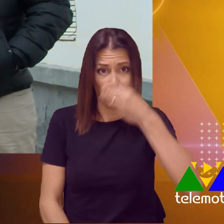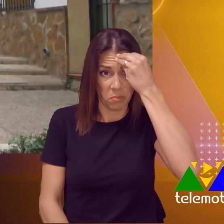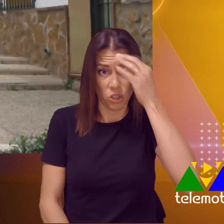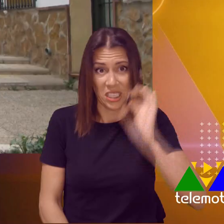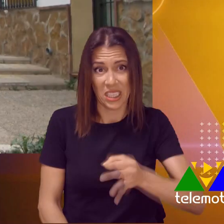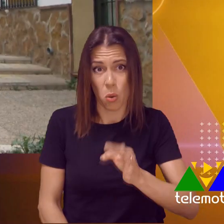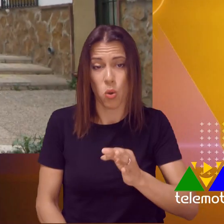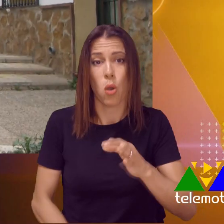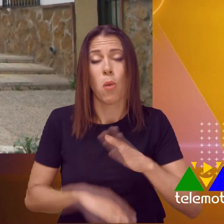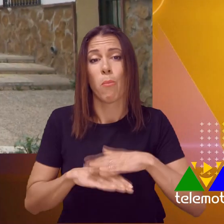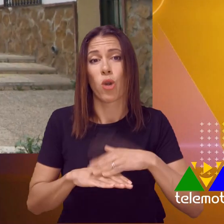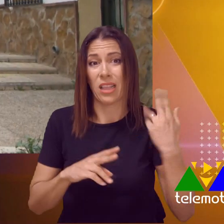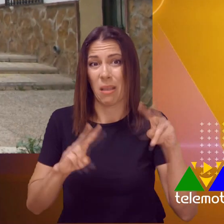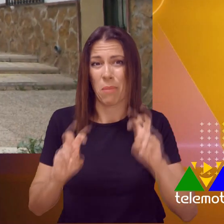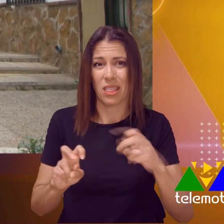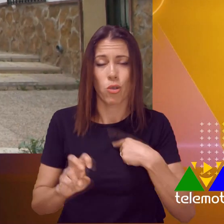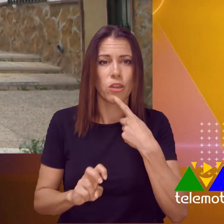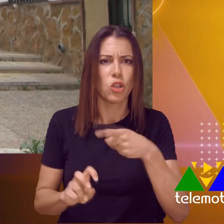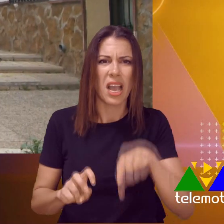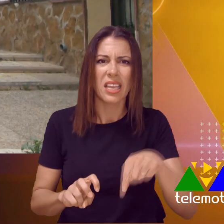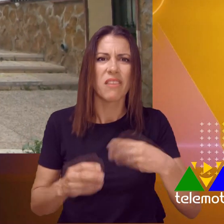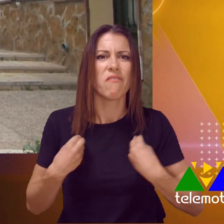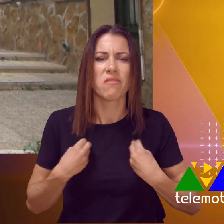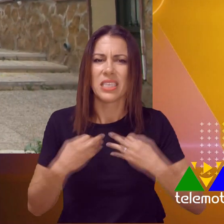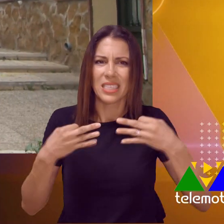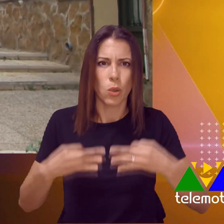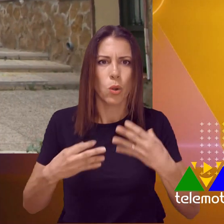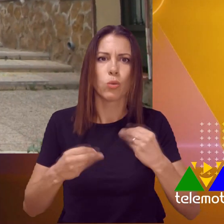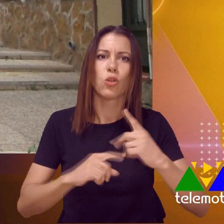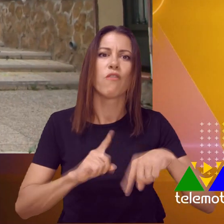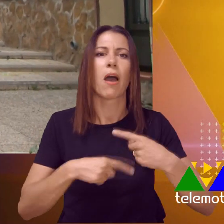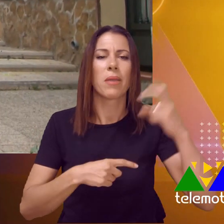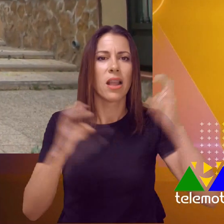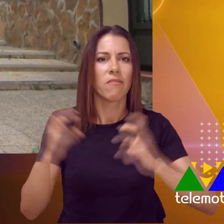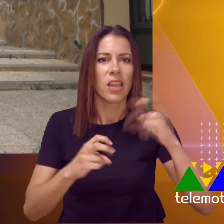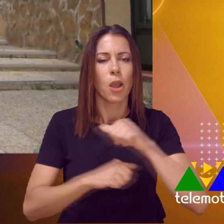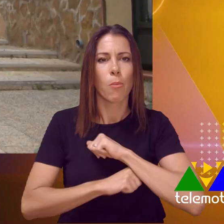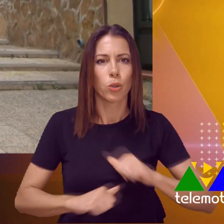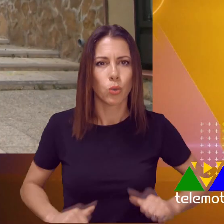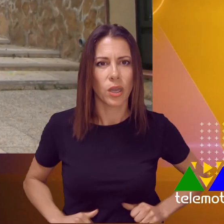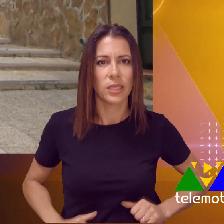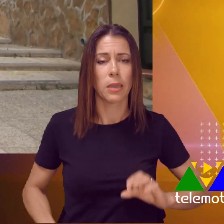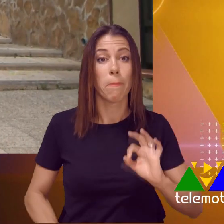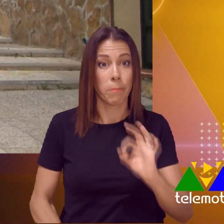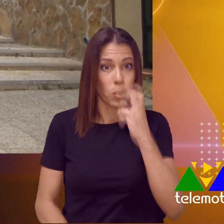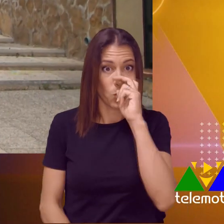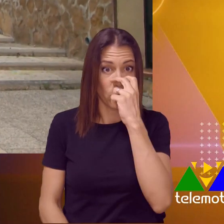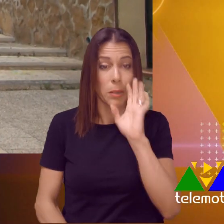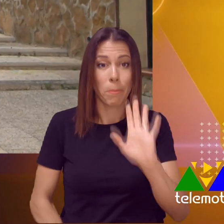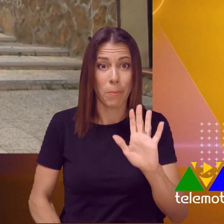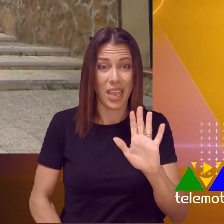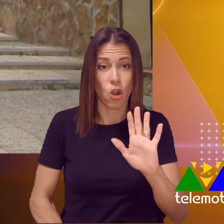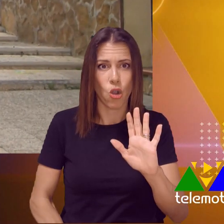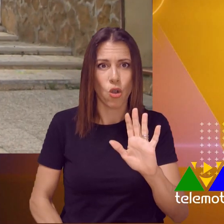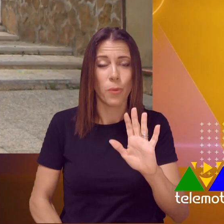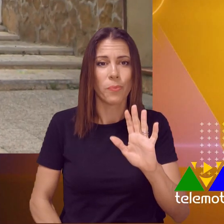al principio, es decir, porque aquí debieron vivir muchas familias portuguesas. Es curioso, pero los portugueses